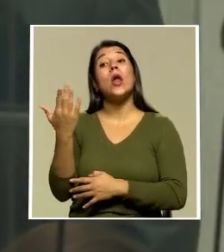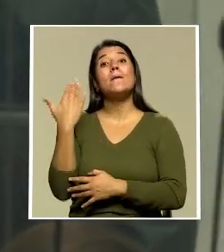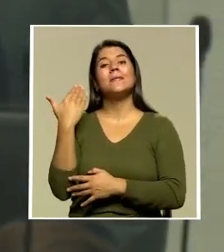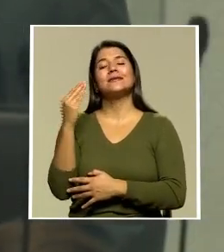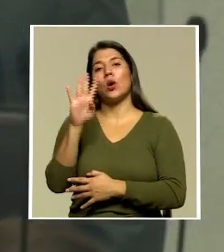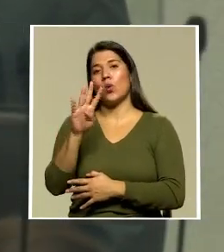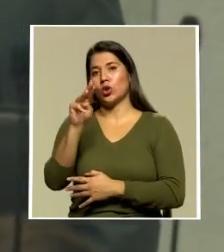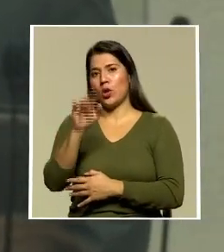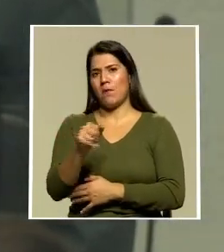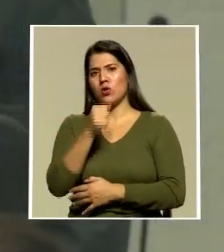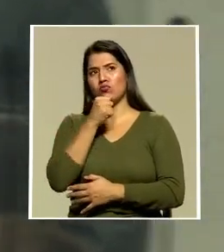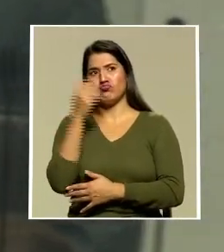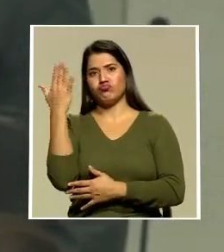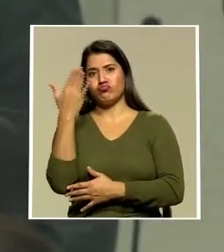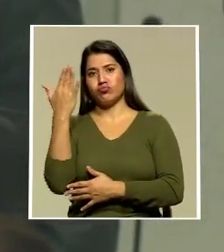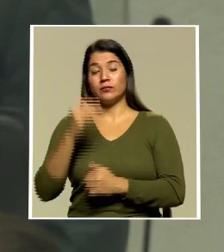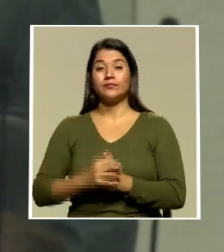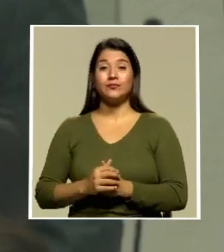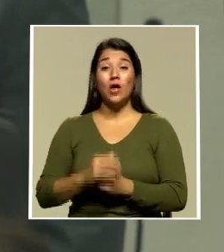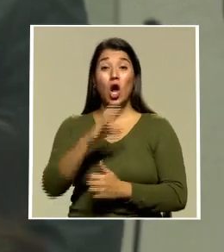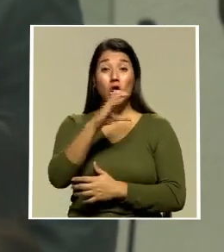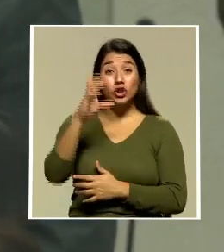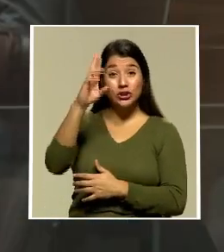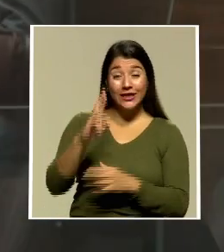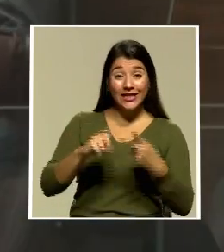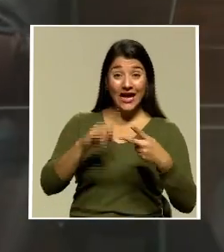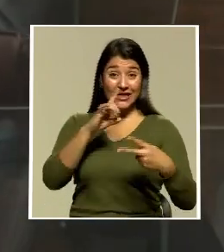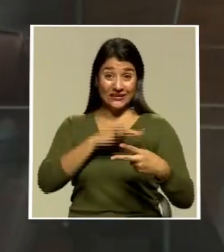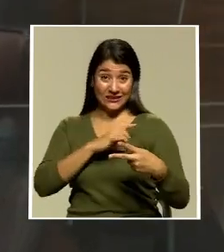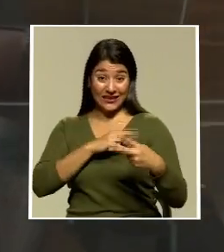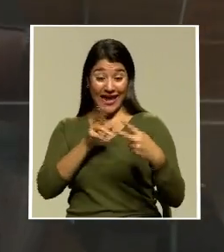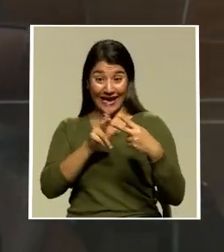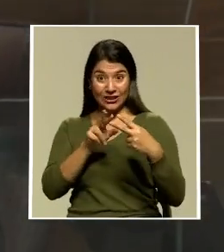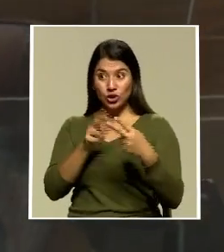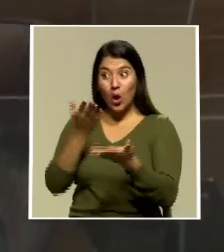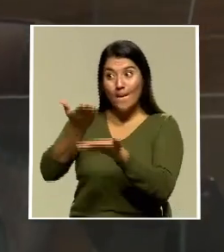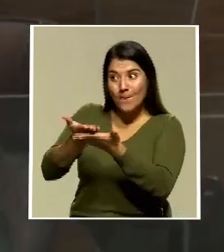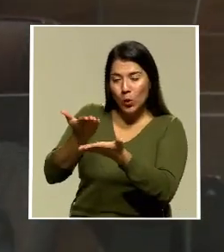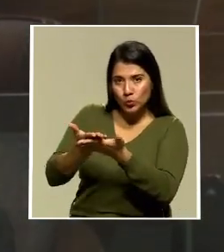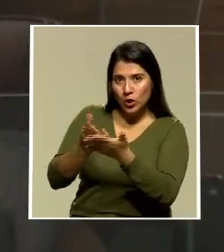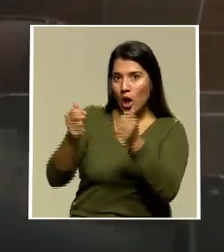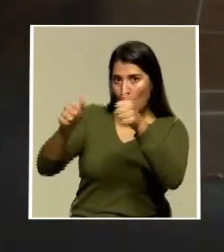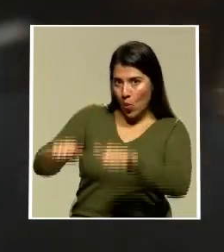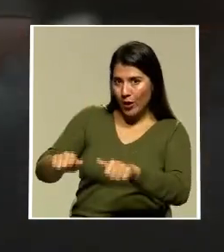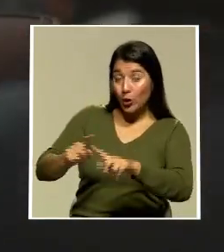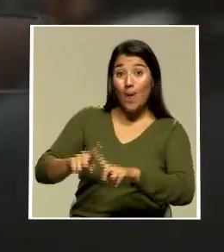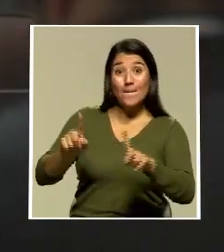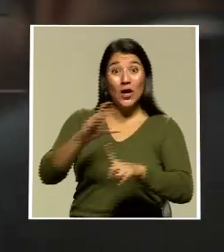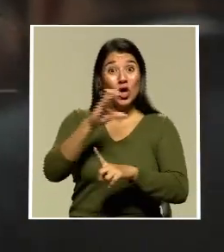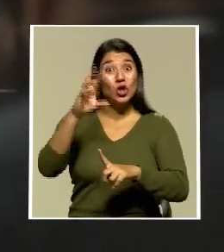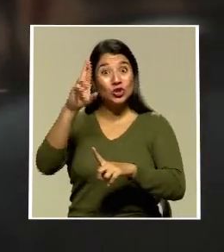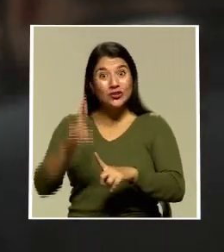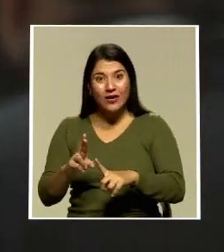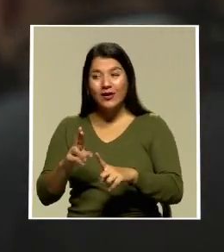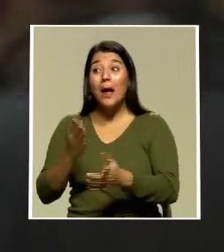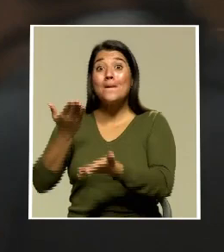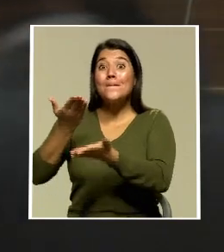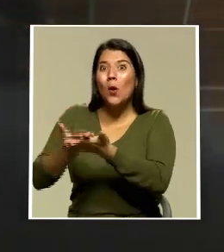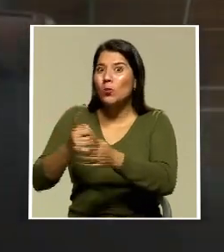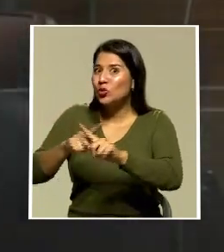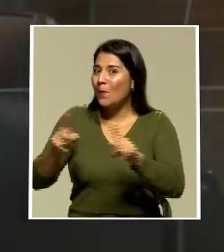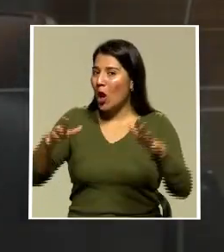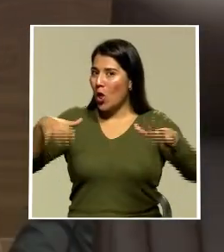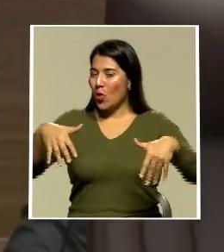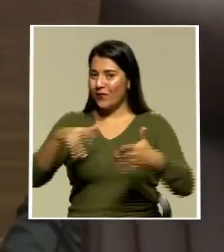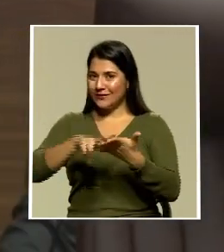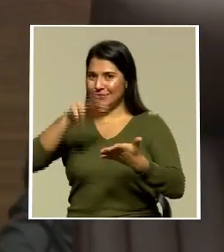mayo. Costa Rica y Chile fueron los dos países proponentes de este acuerdo. Sin embargo, nuestro país sigue sin ratificarlo.